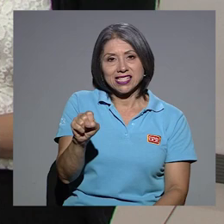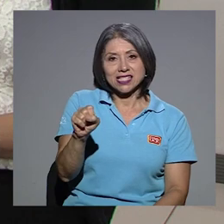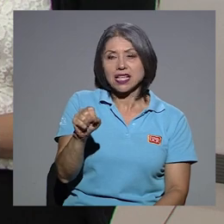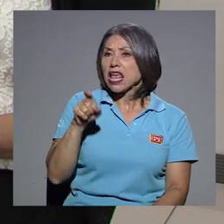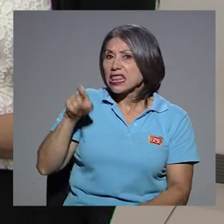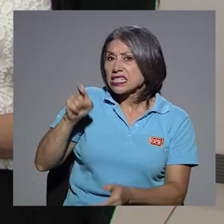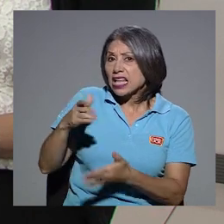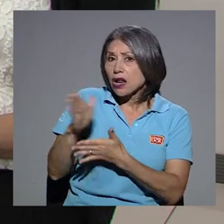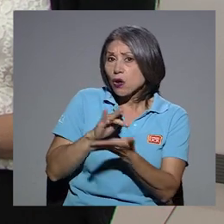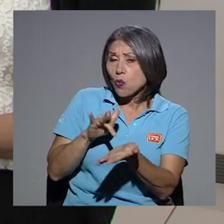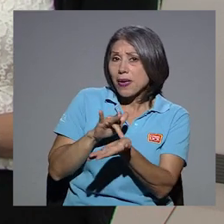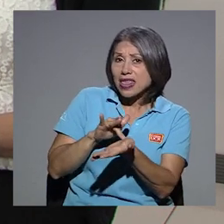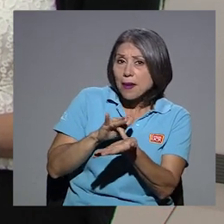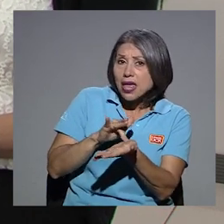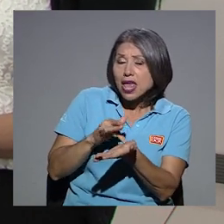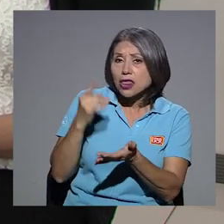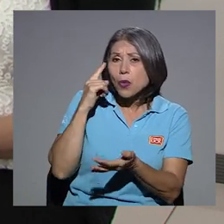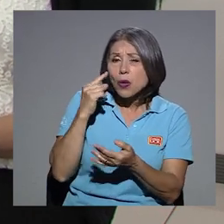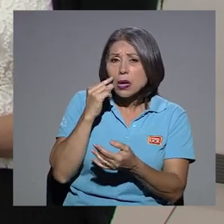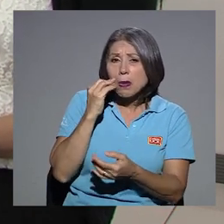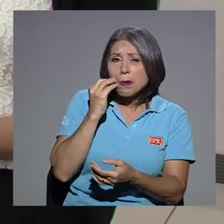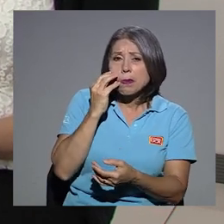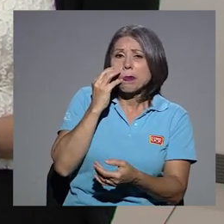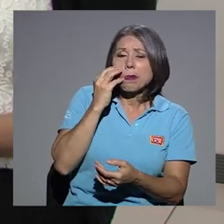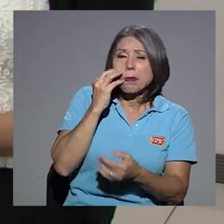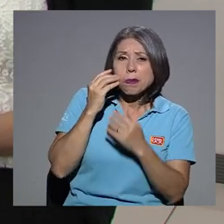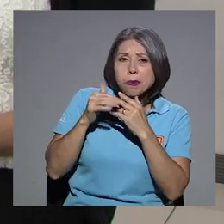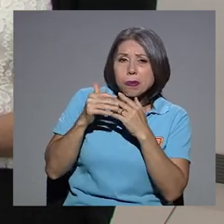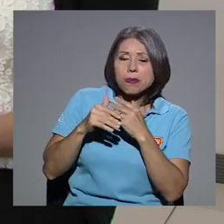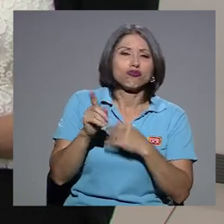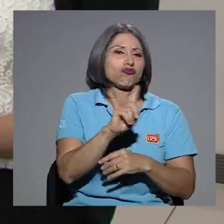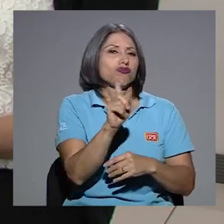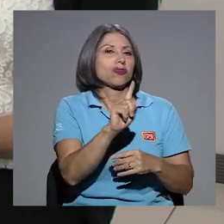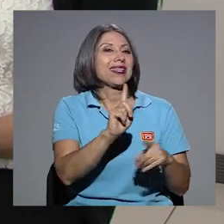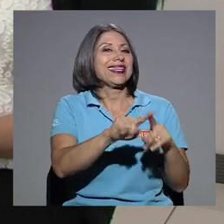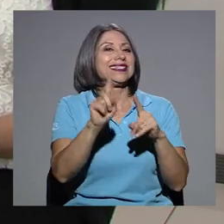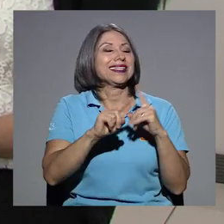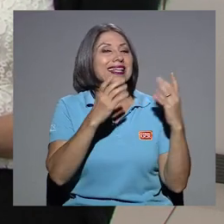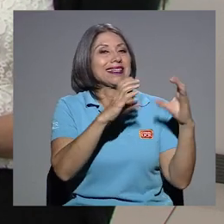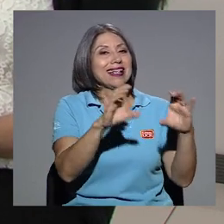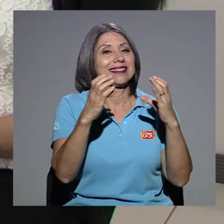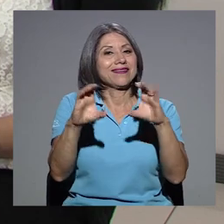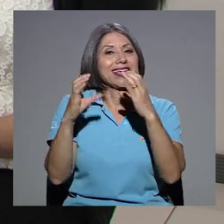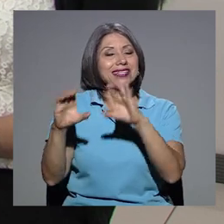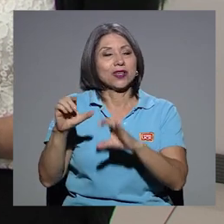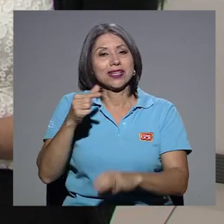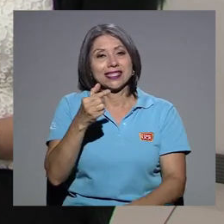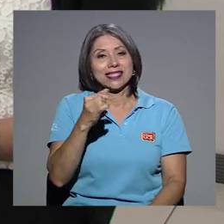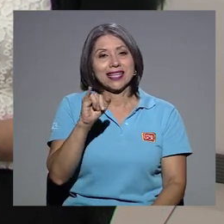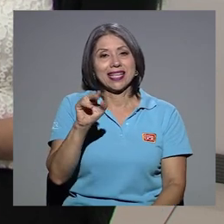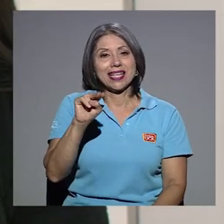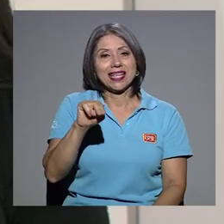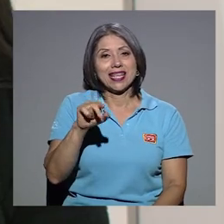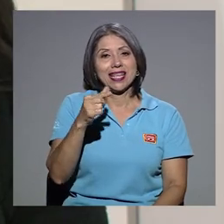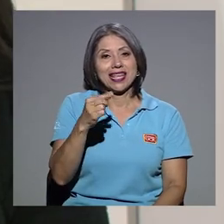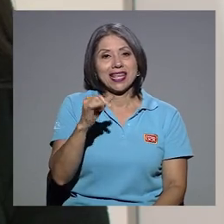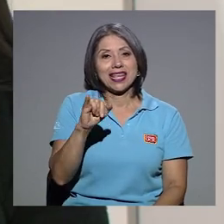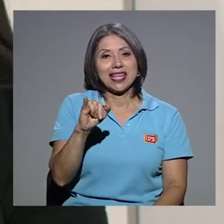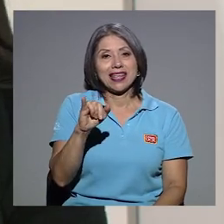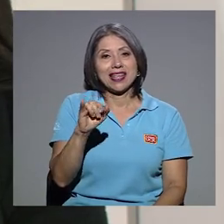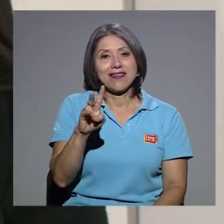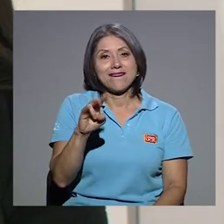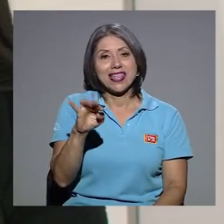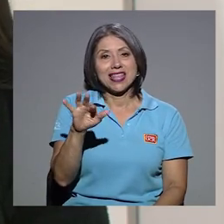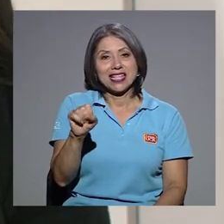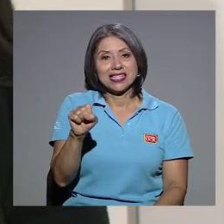medicamento, entonces, por ejemplo, por la inflamación? No, hay distintas clasificaciones de gingivitis. Hay algunas específicas que sí puede ser que en